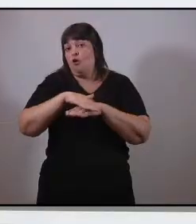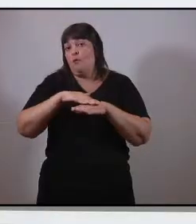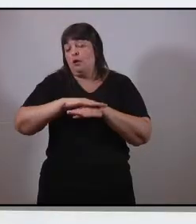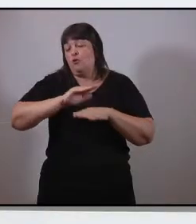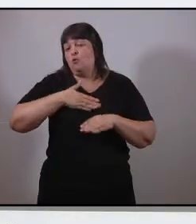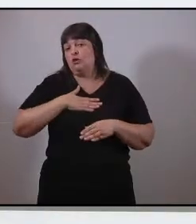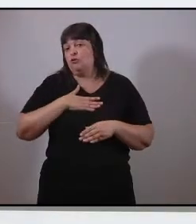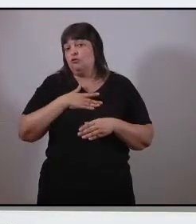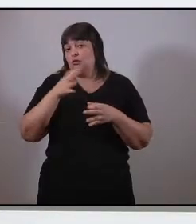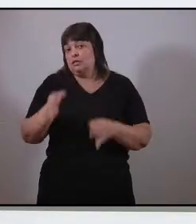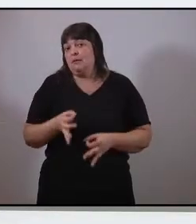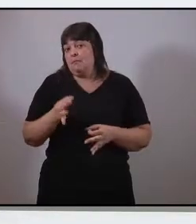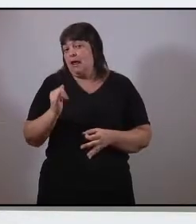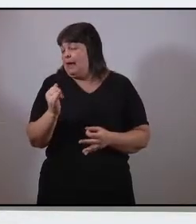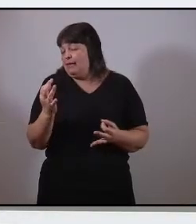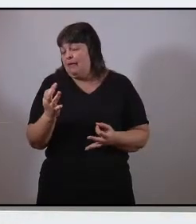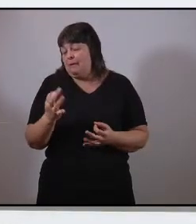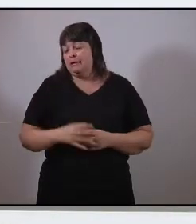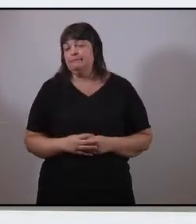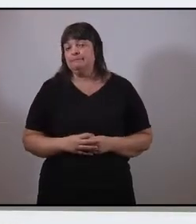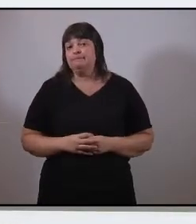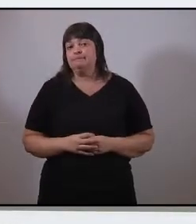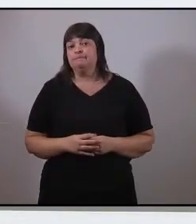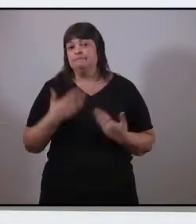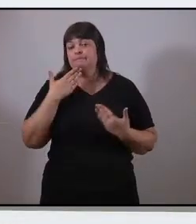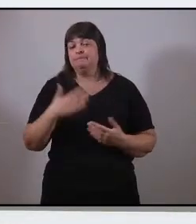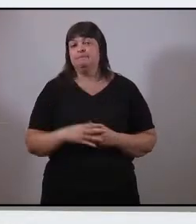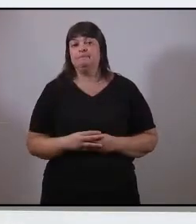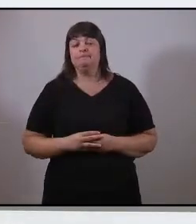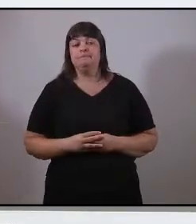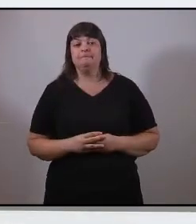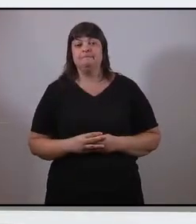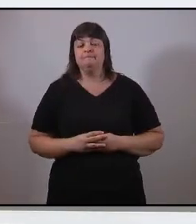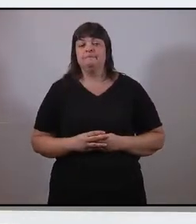quiere tener. Gracias.